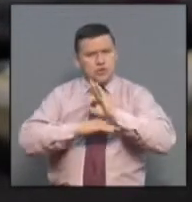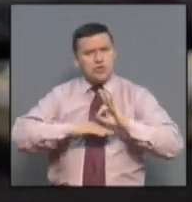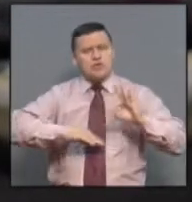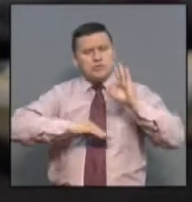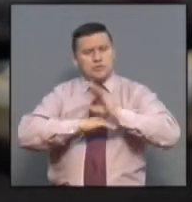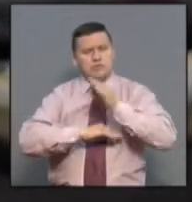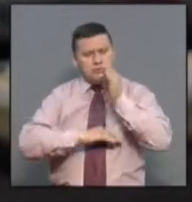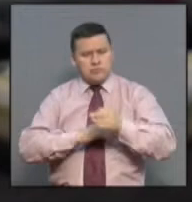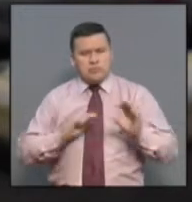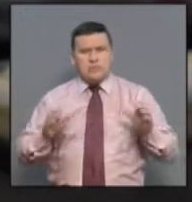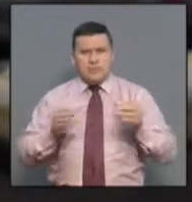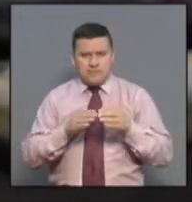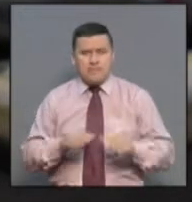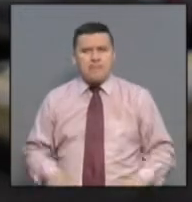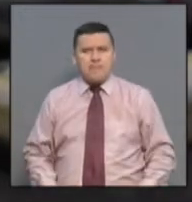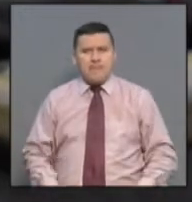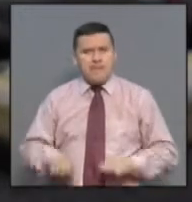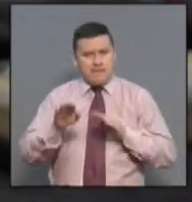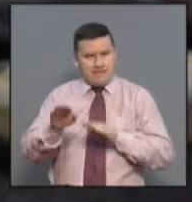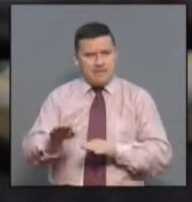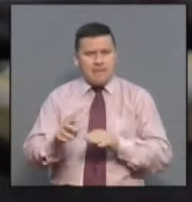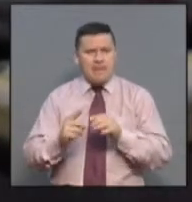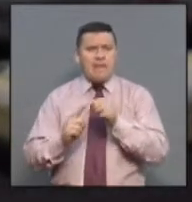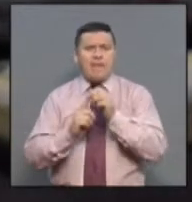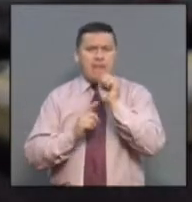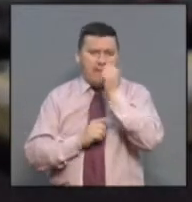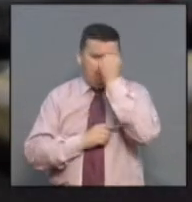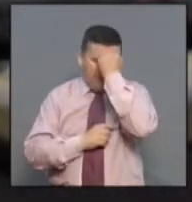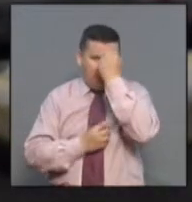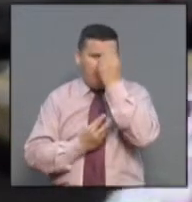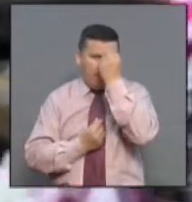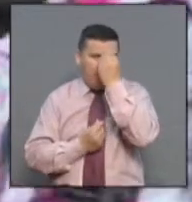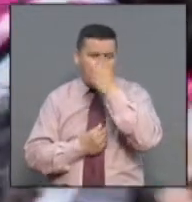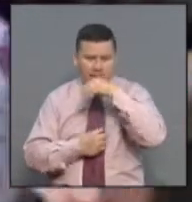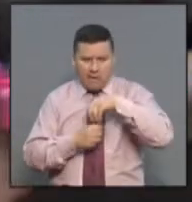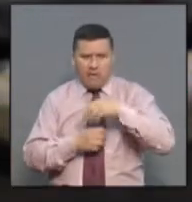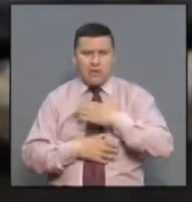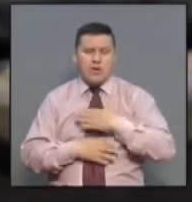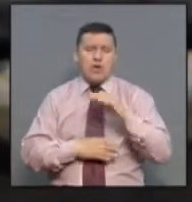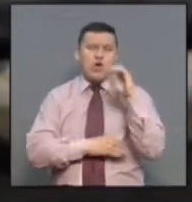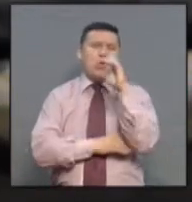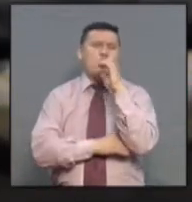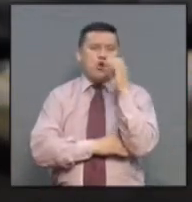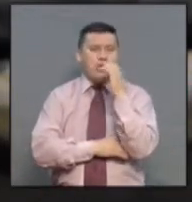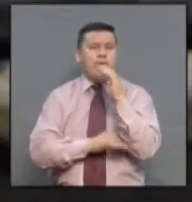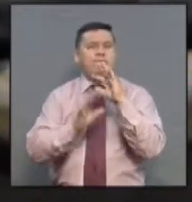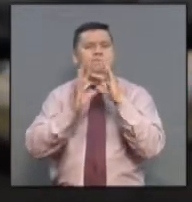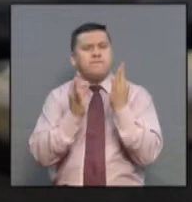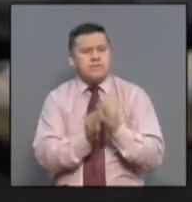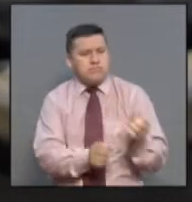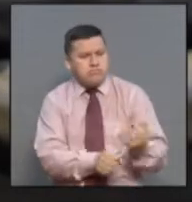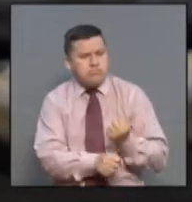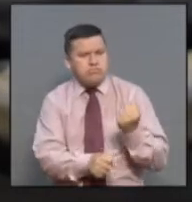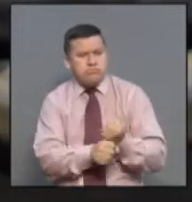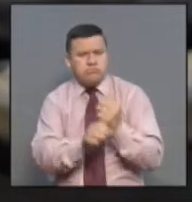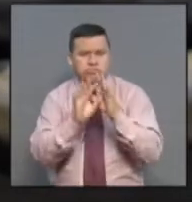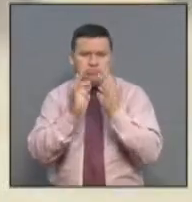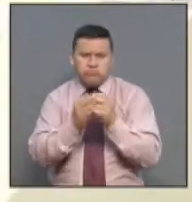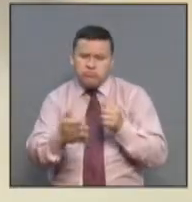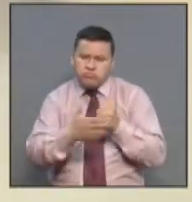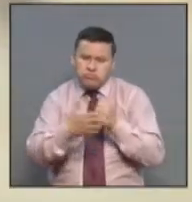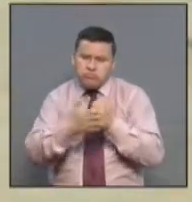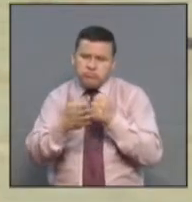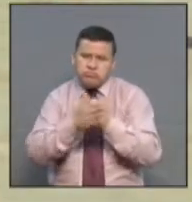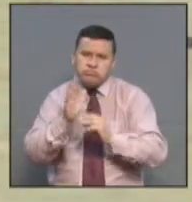que realmente represente esos principios y esos valores que tenemos los colombianos, de familias trabajadoras, de familias